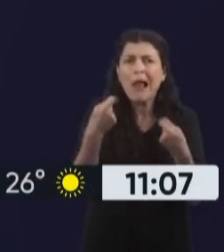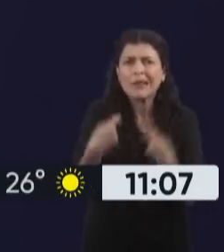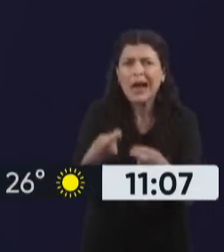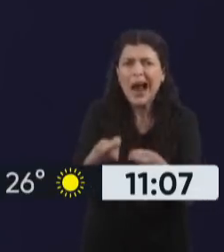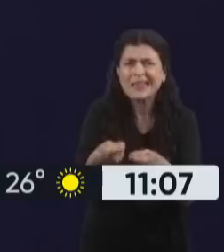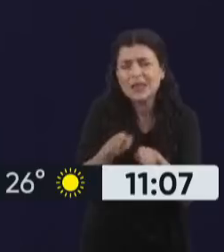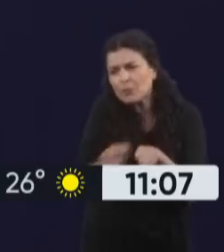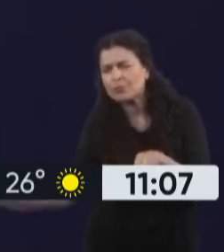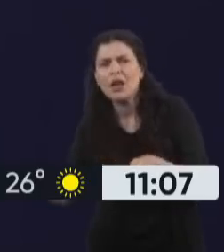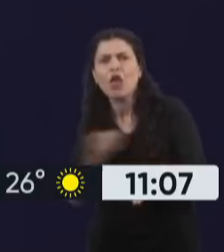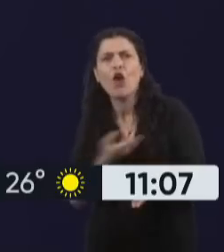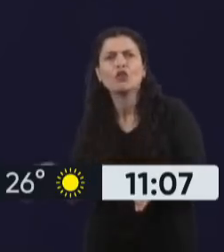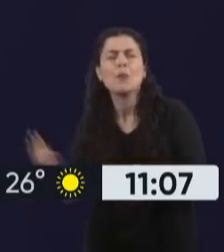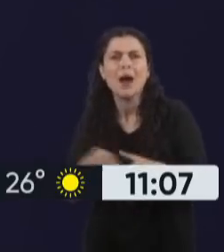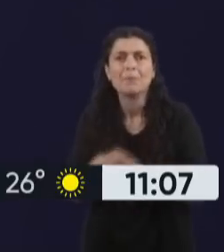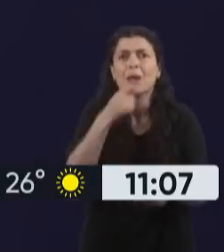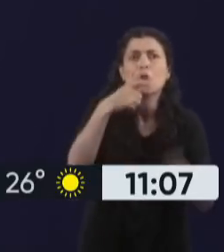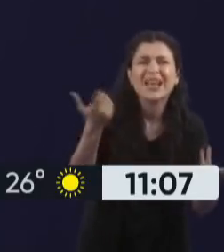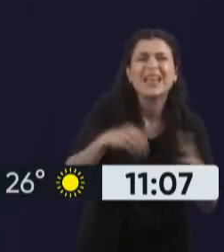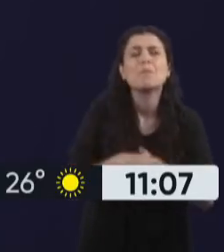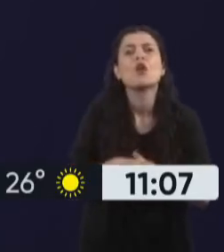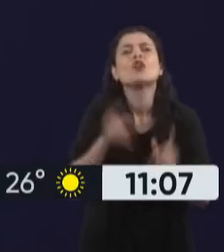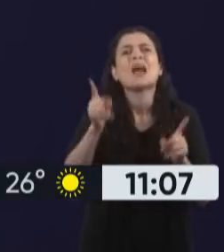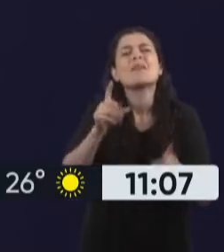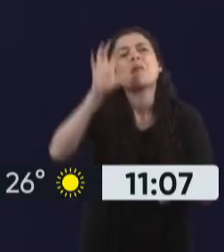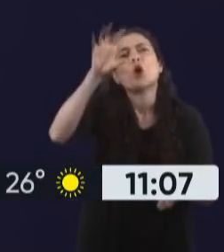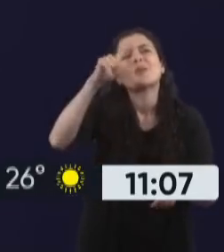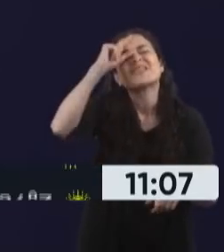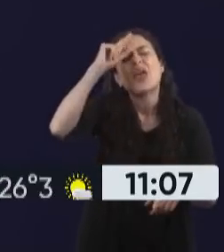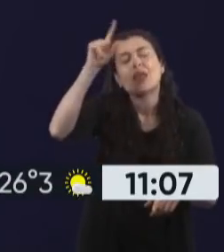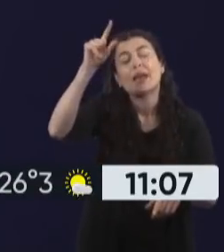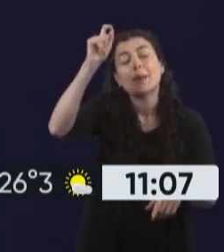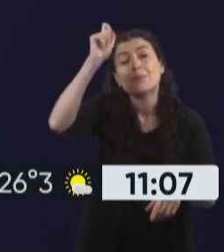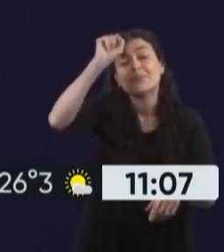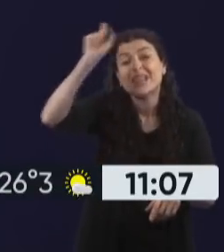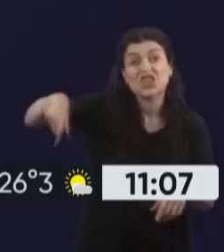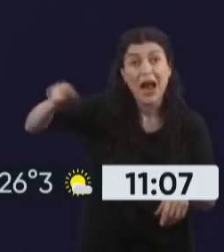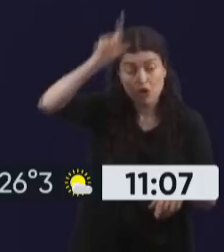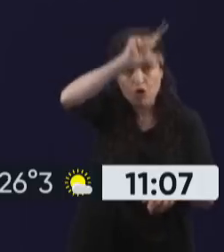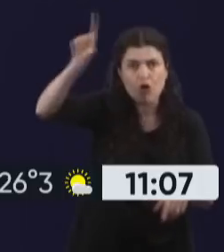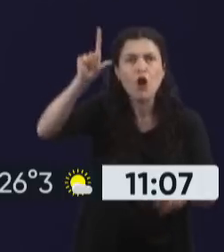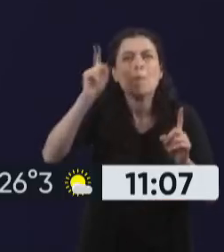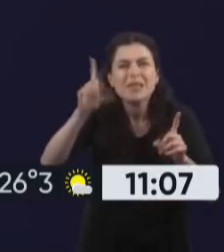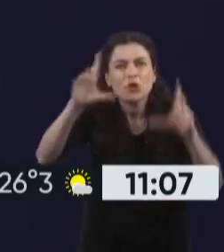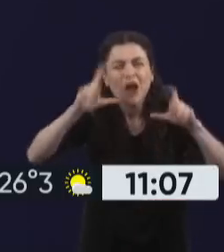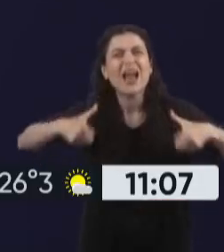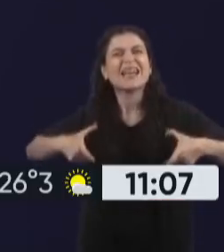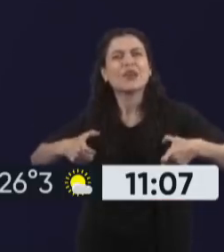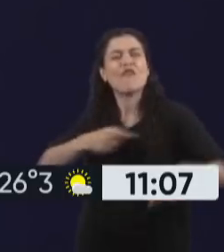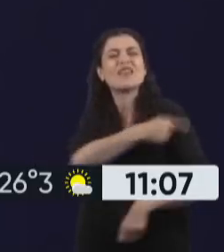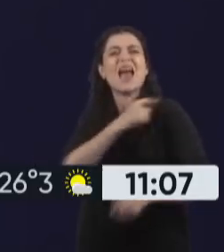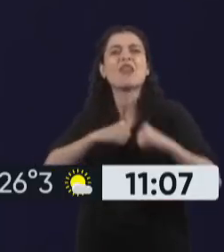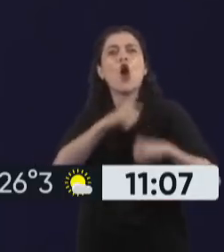resonantes, como el caso fraudulento en Chaco, donde se presentó la misma radiografía de hombro